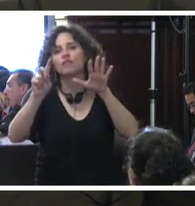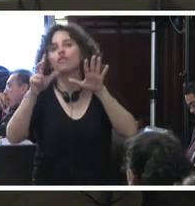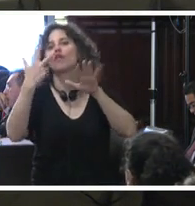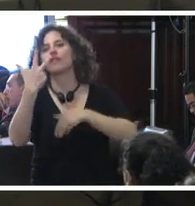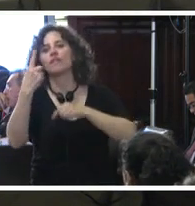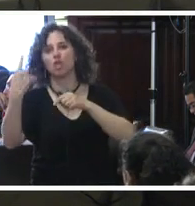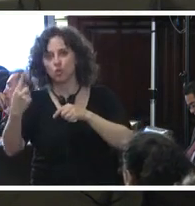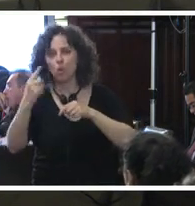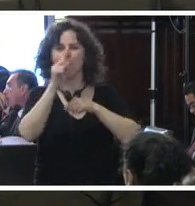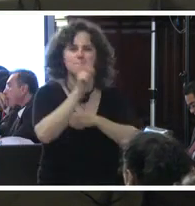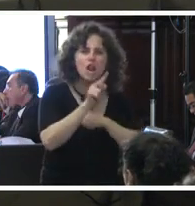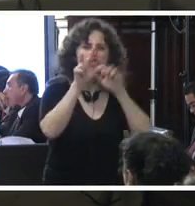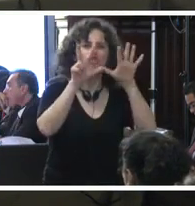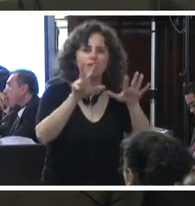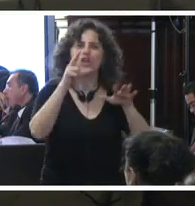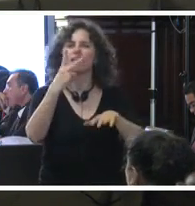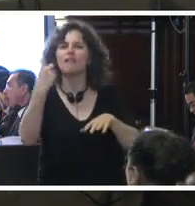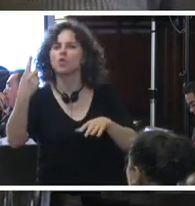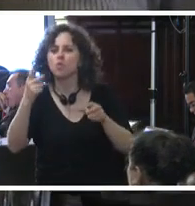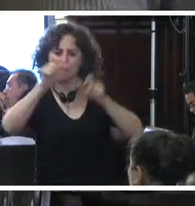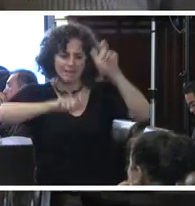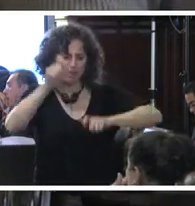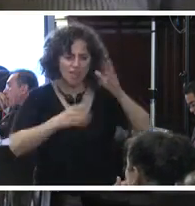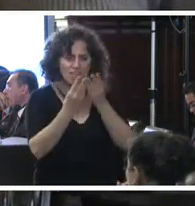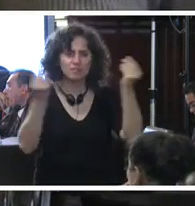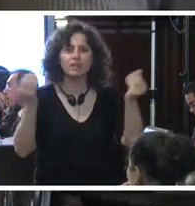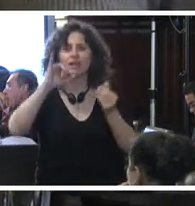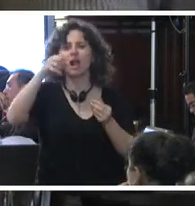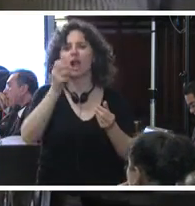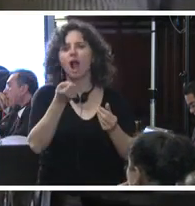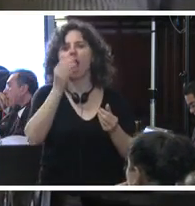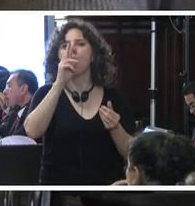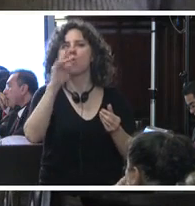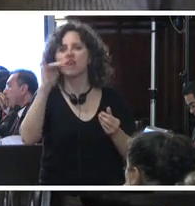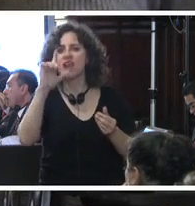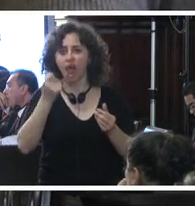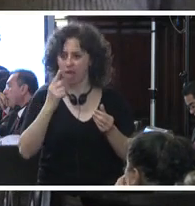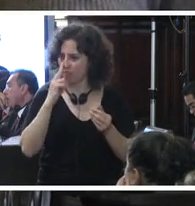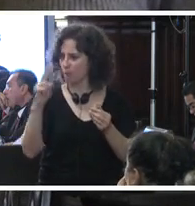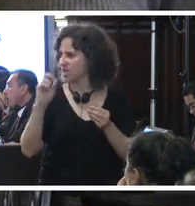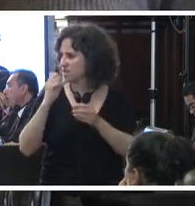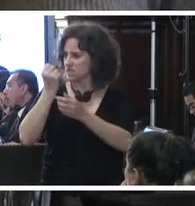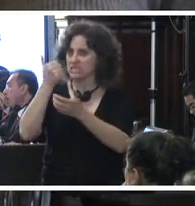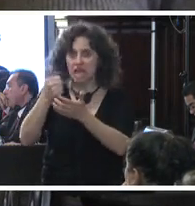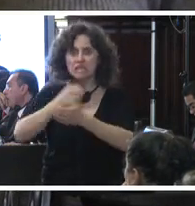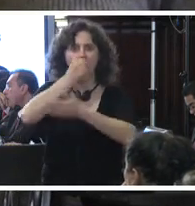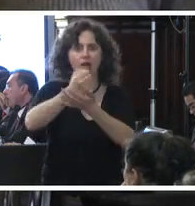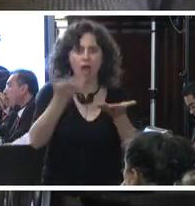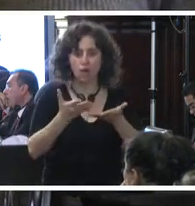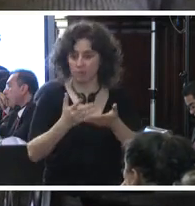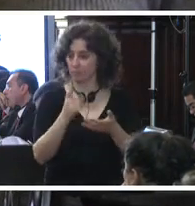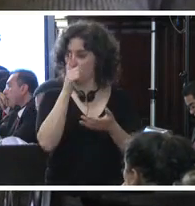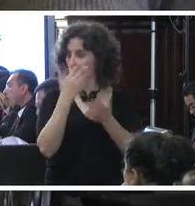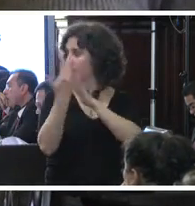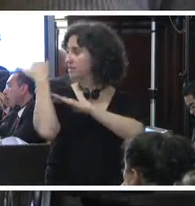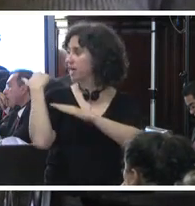1.831. 1.831 personas desaparecidas en Coahuila desde el 2006. El pasado julio, la